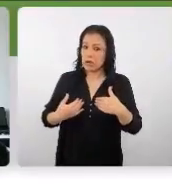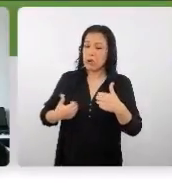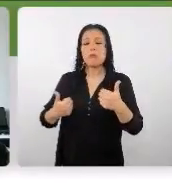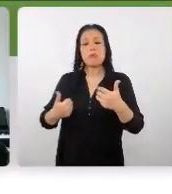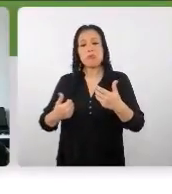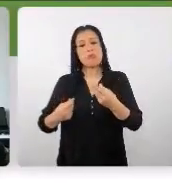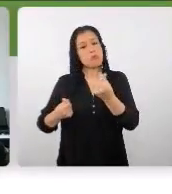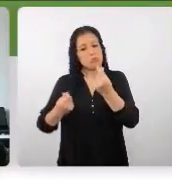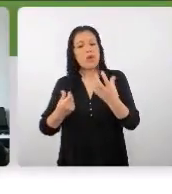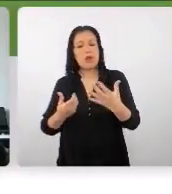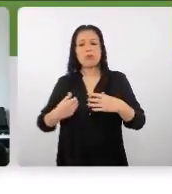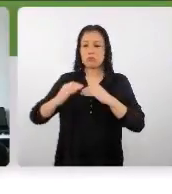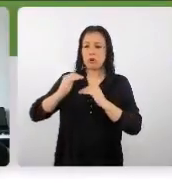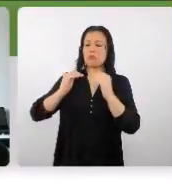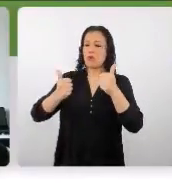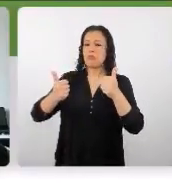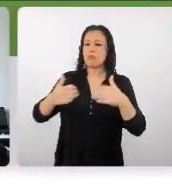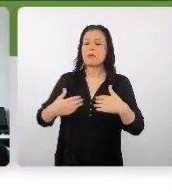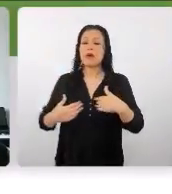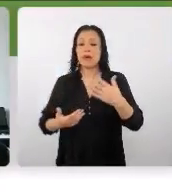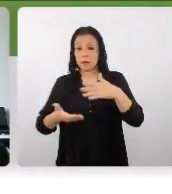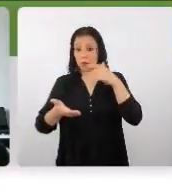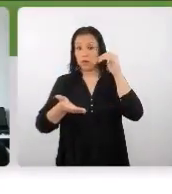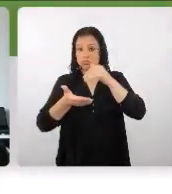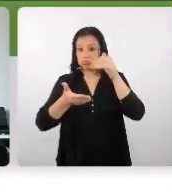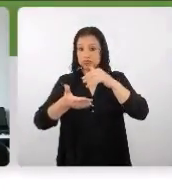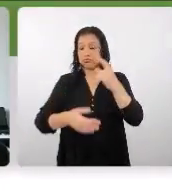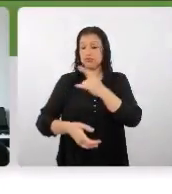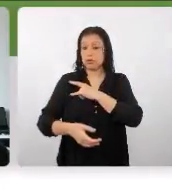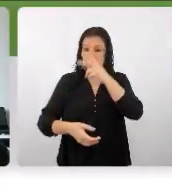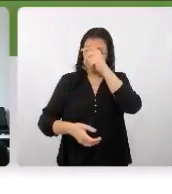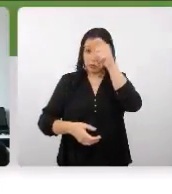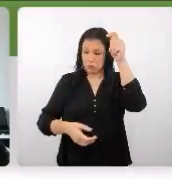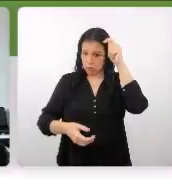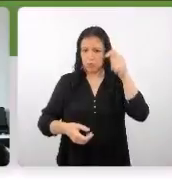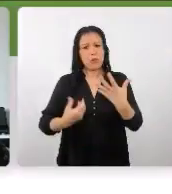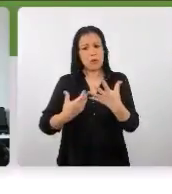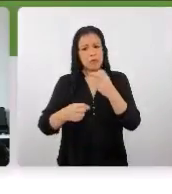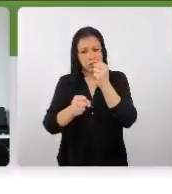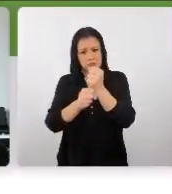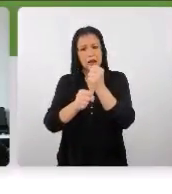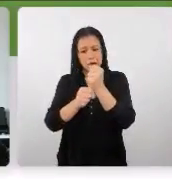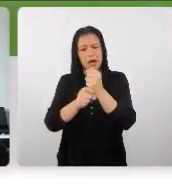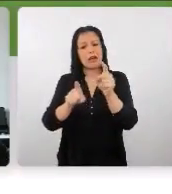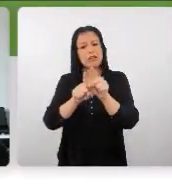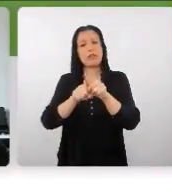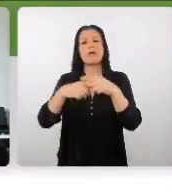acomodada. Logré estudios de posgrado, lo que me permite trabajar, pero también darme ciertas libertades y